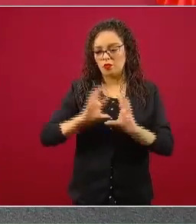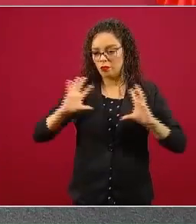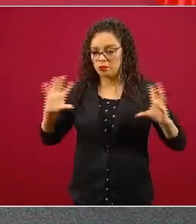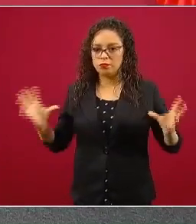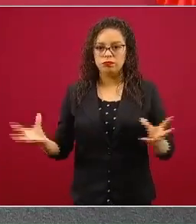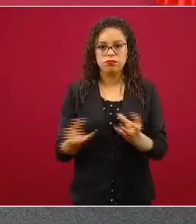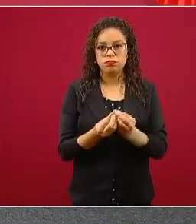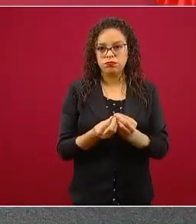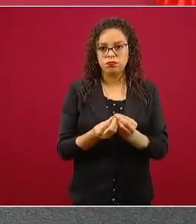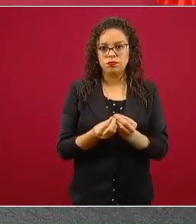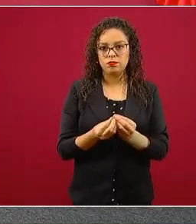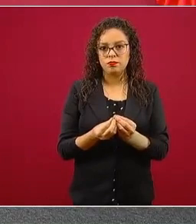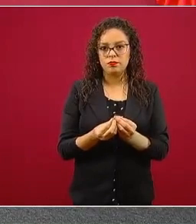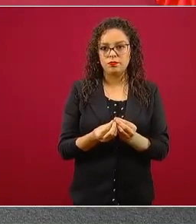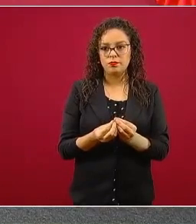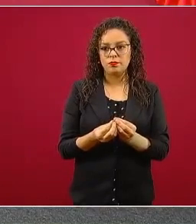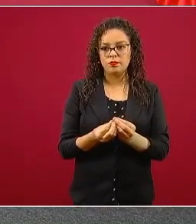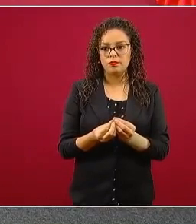y lo que implicó,